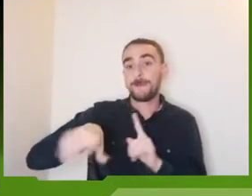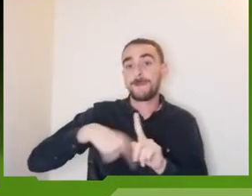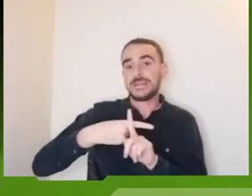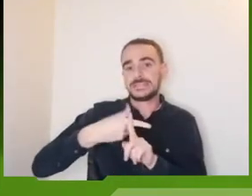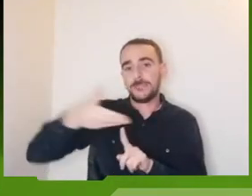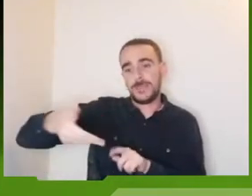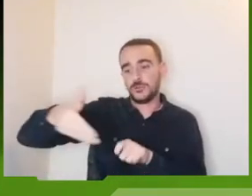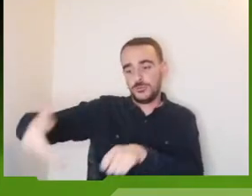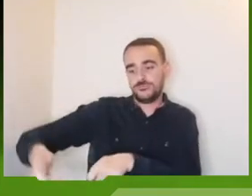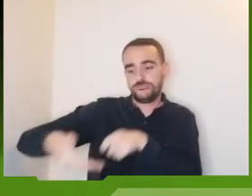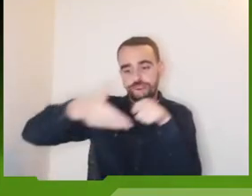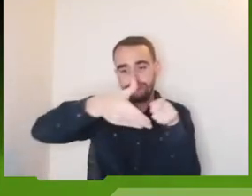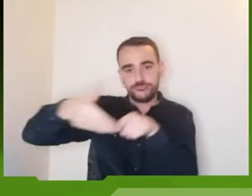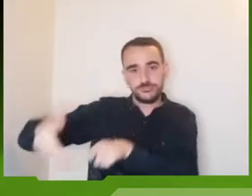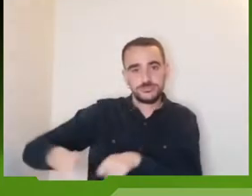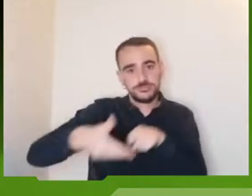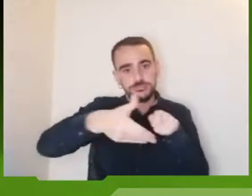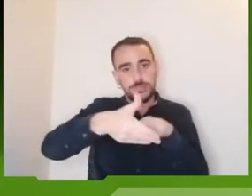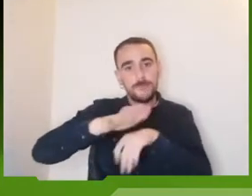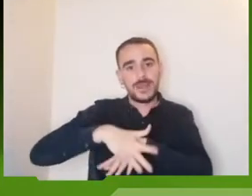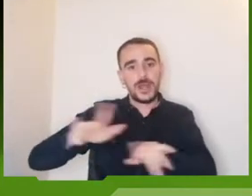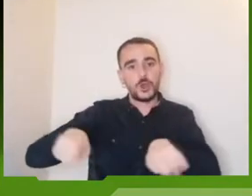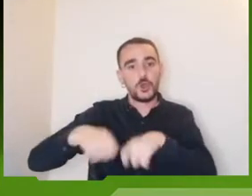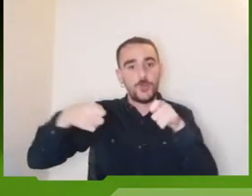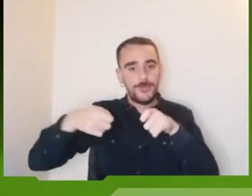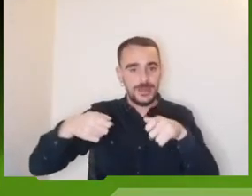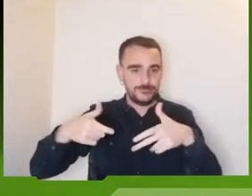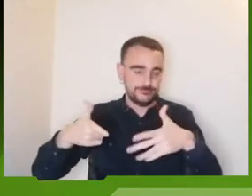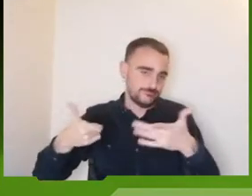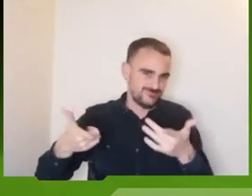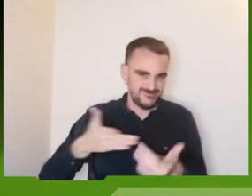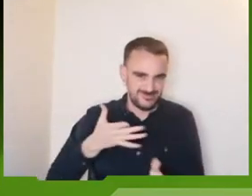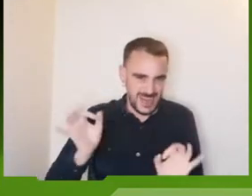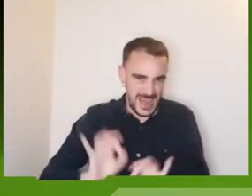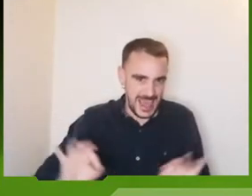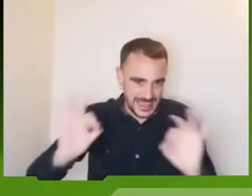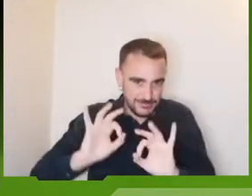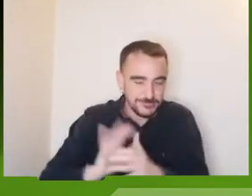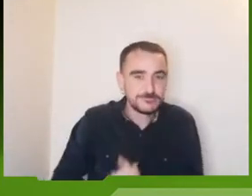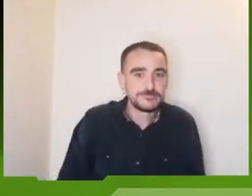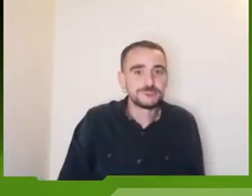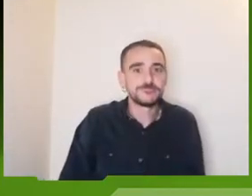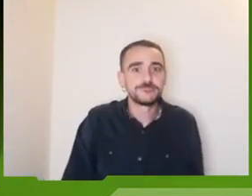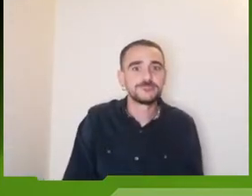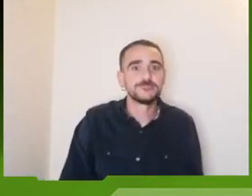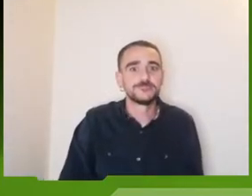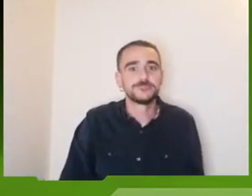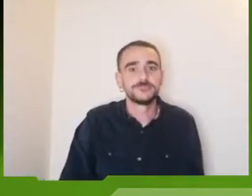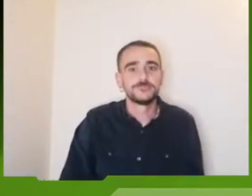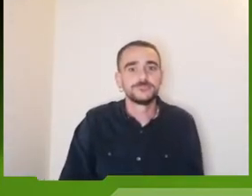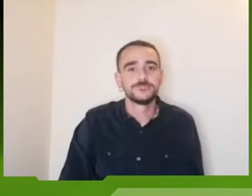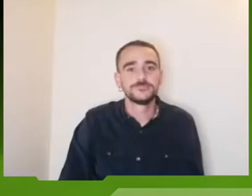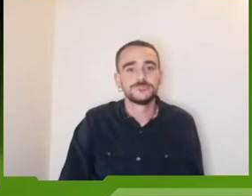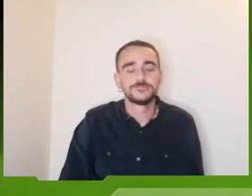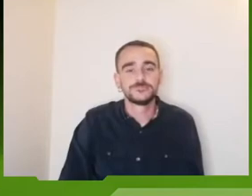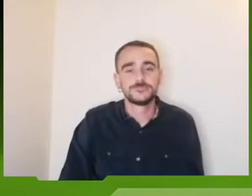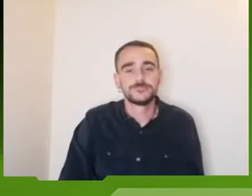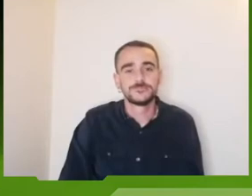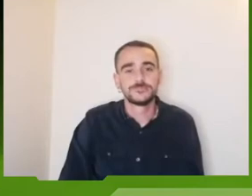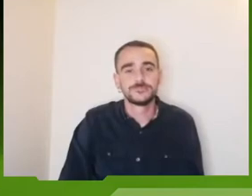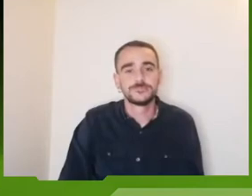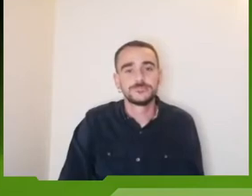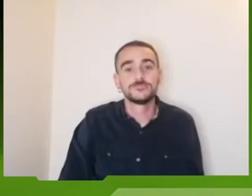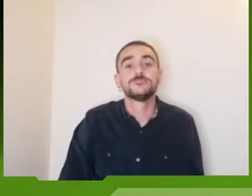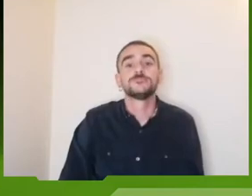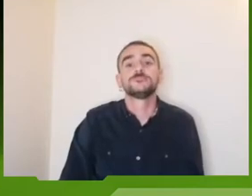bien. A ver. Esta ya está. A mí me pasa que en la